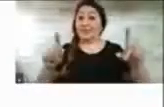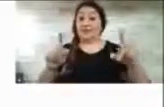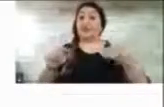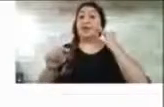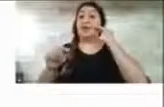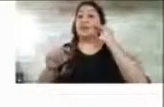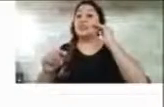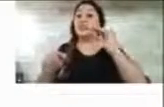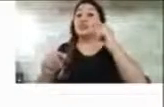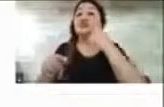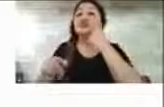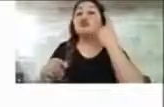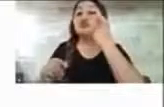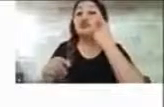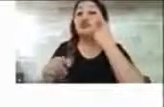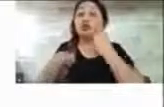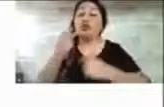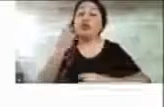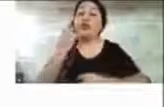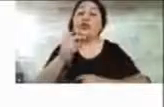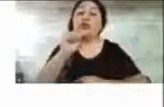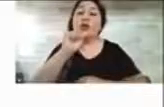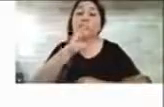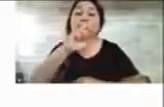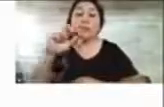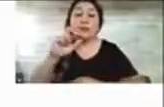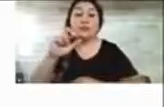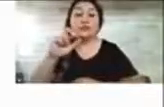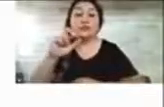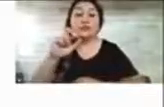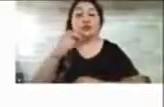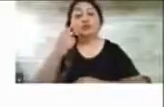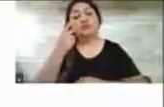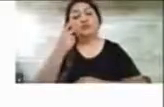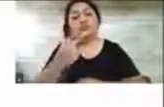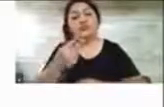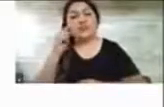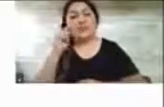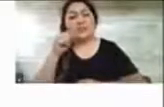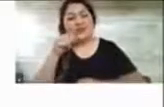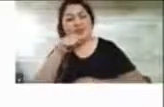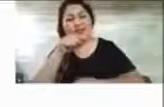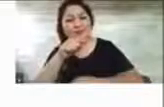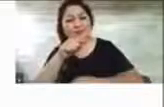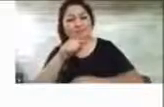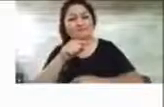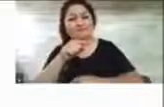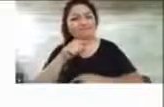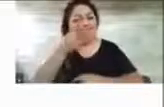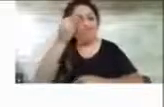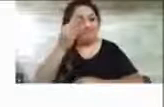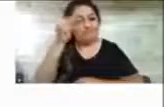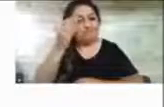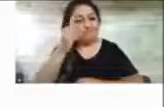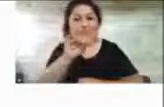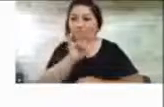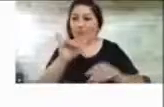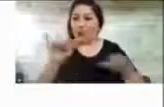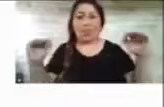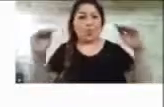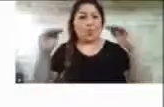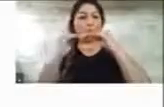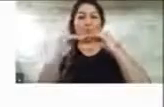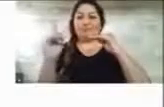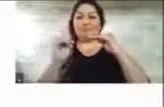forma individual, estaban solos, ellos también tuvieron un aprendizaje, pero no comparable al aprendizaje que obtenían cuando